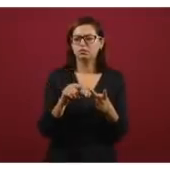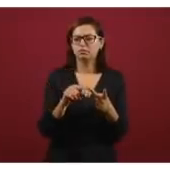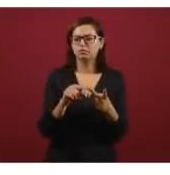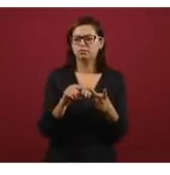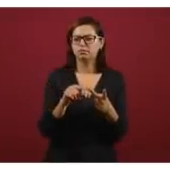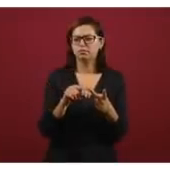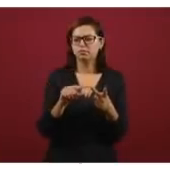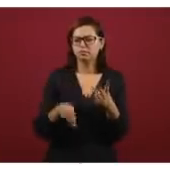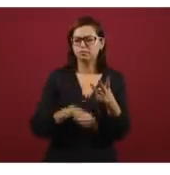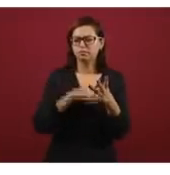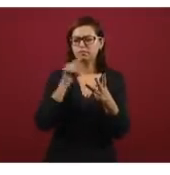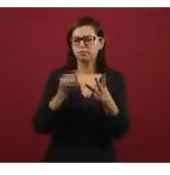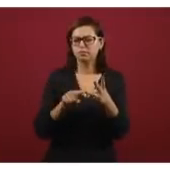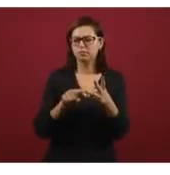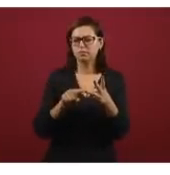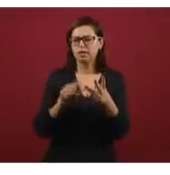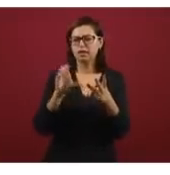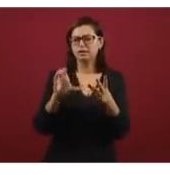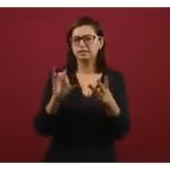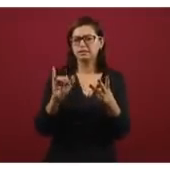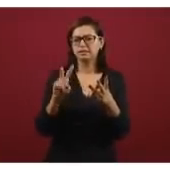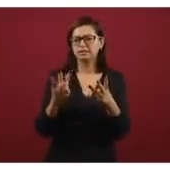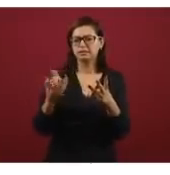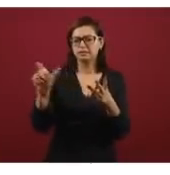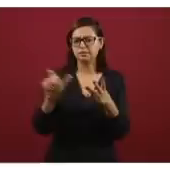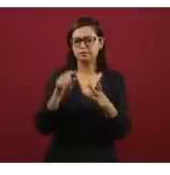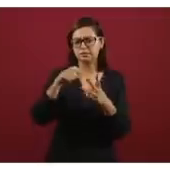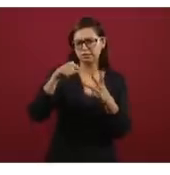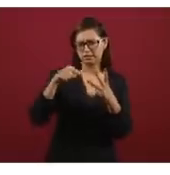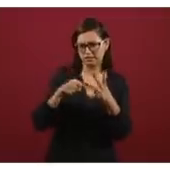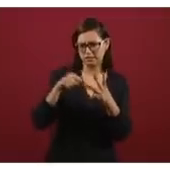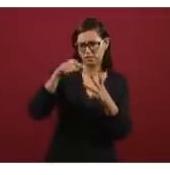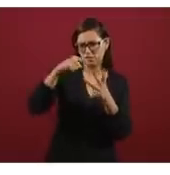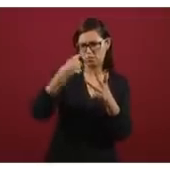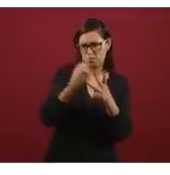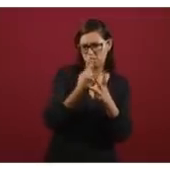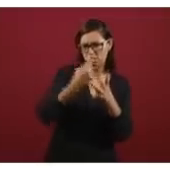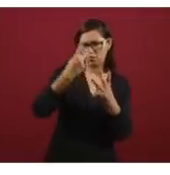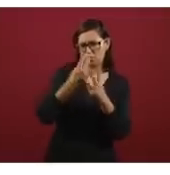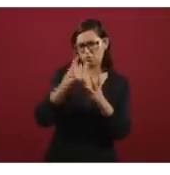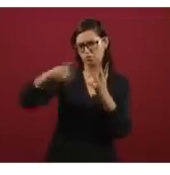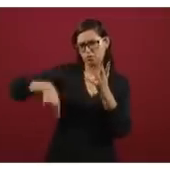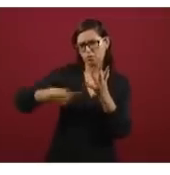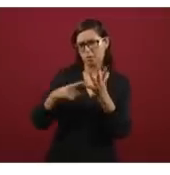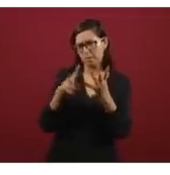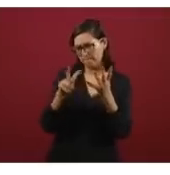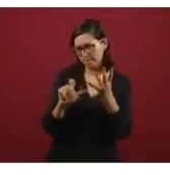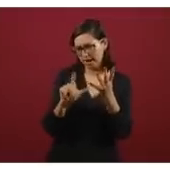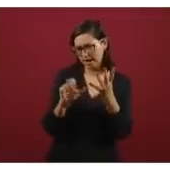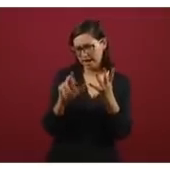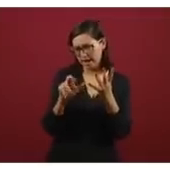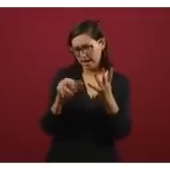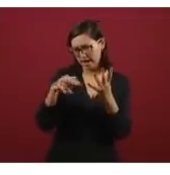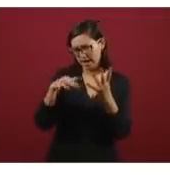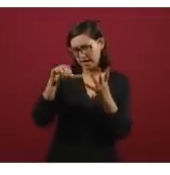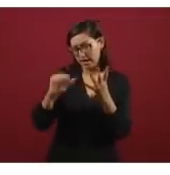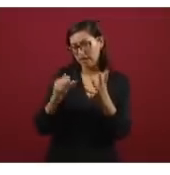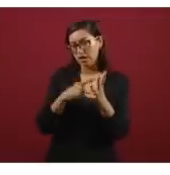pozo de Civix, otro de un campo que se llama Valeriana, otro de un campo que se llama